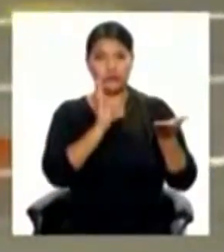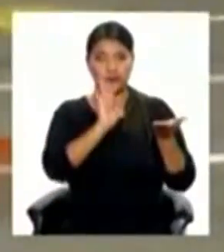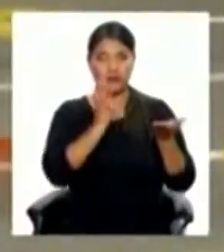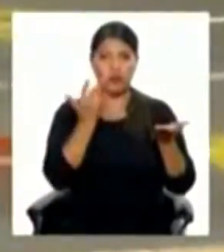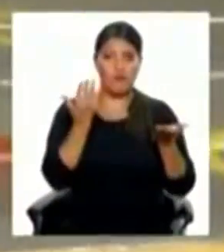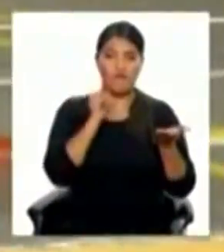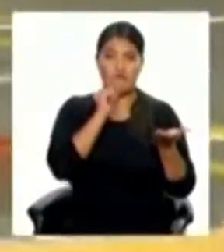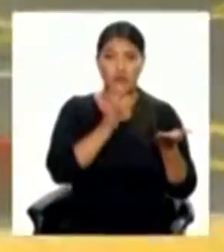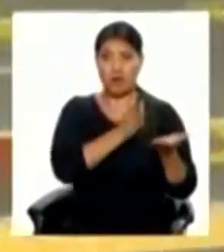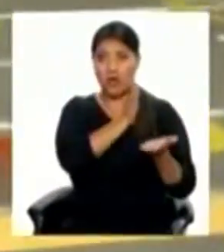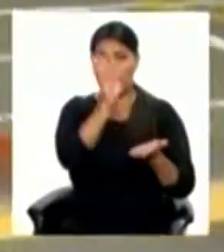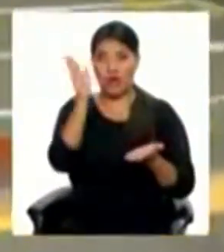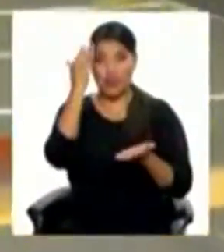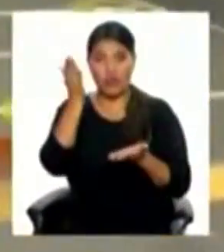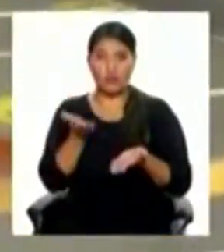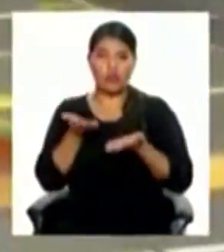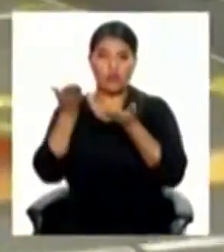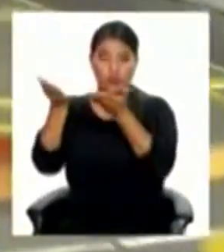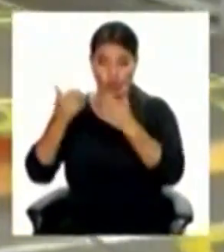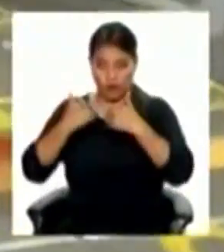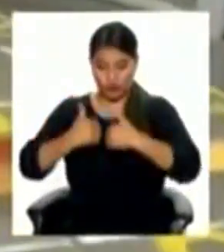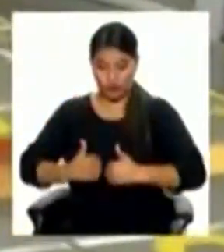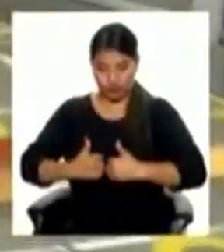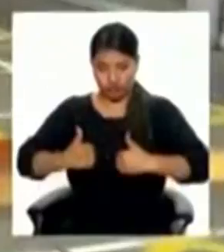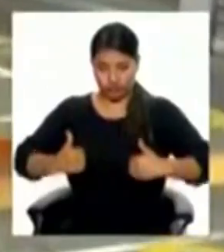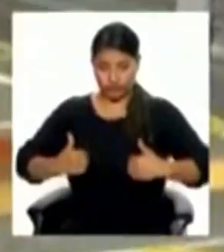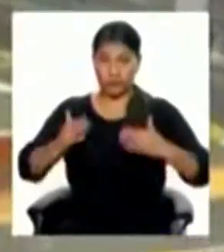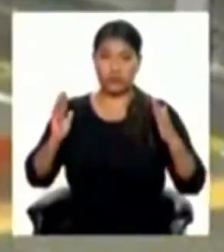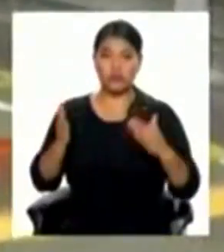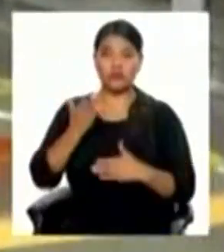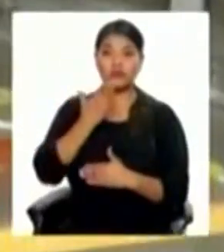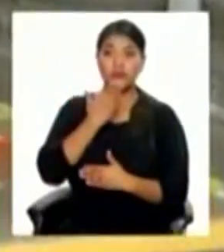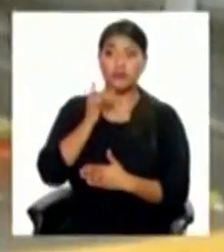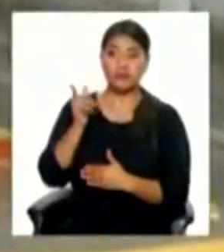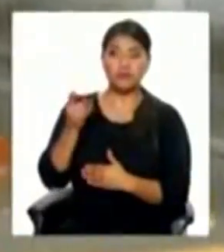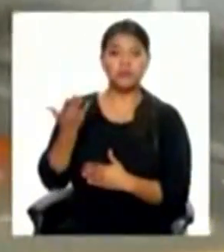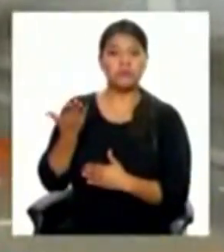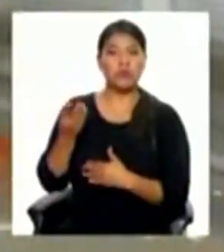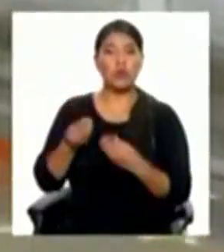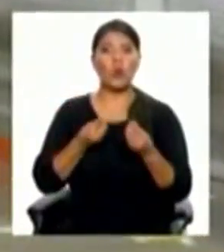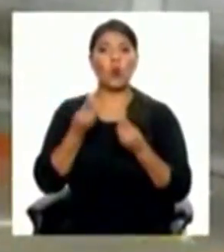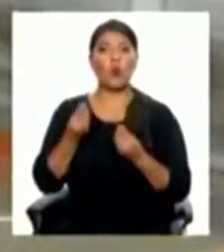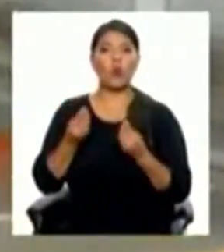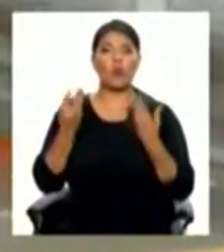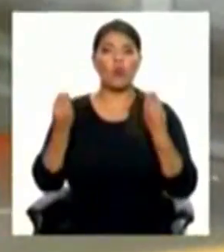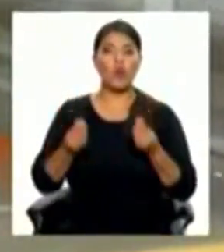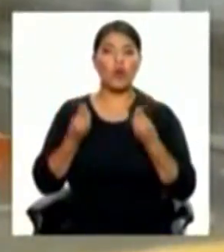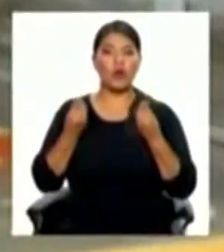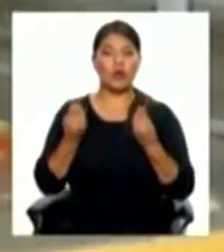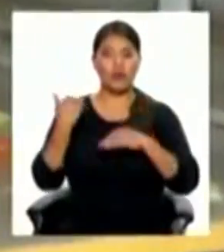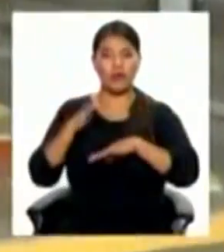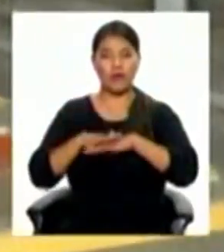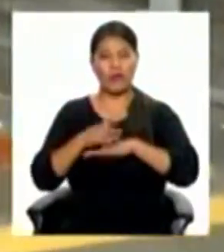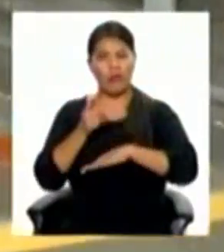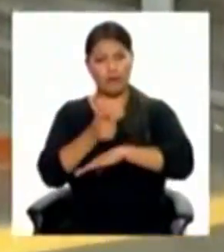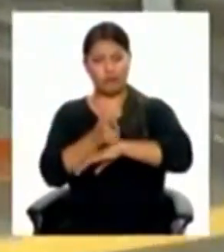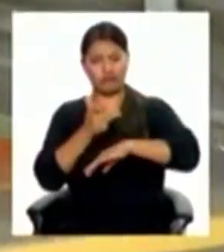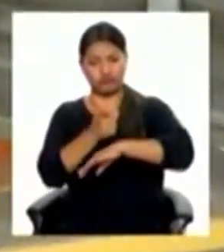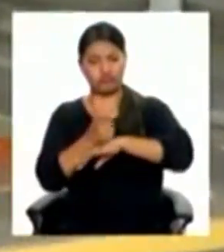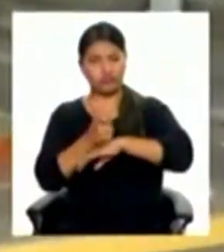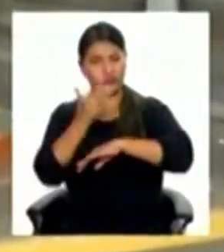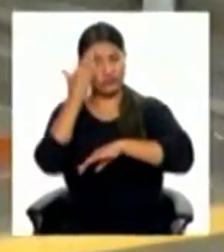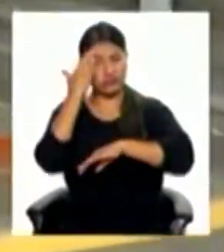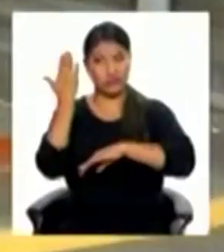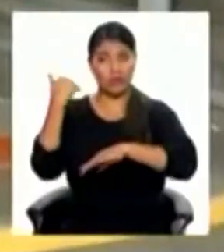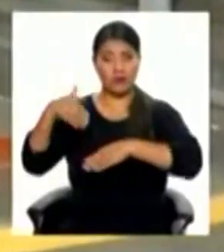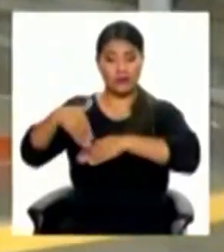a la morgue central de Lima. Se desconoce aún el móvil de este homicidio ocurrido en esta estación de la